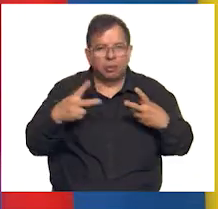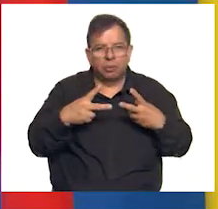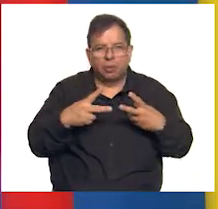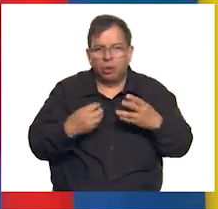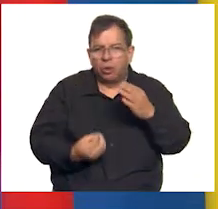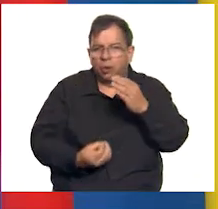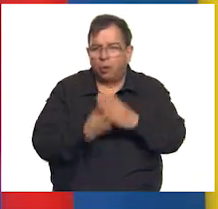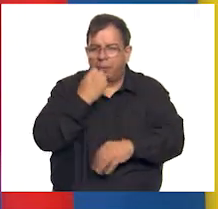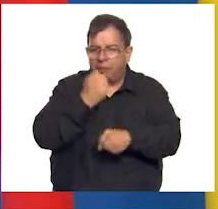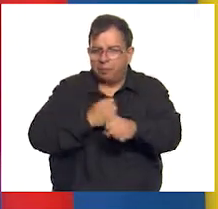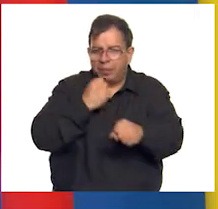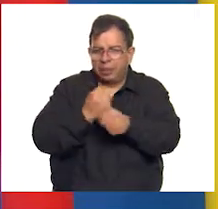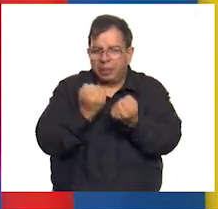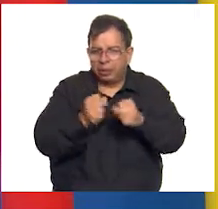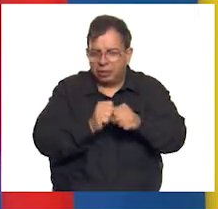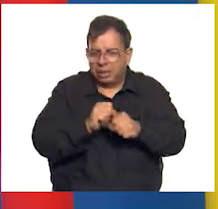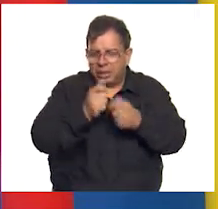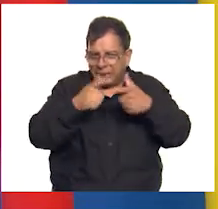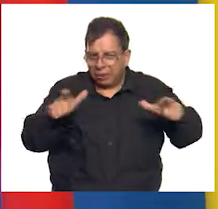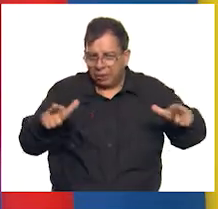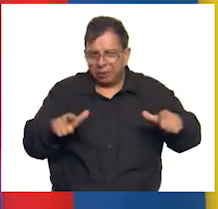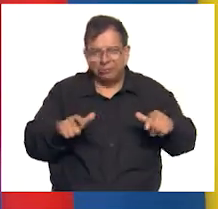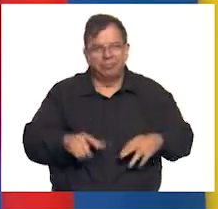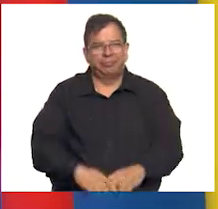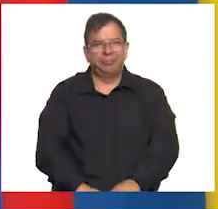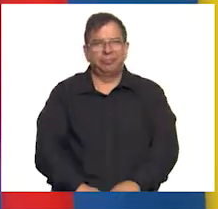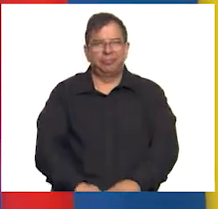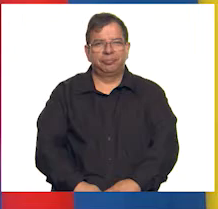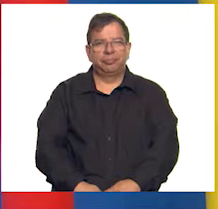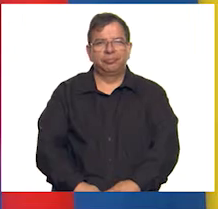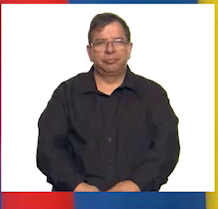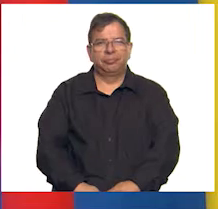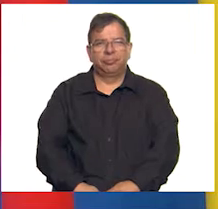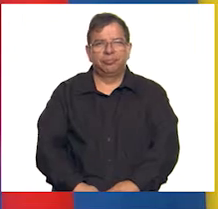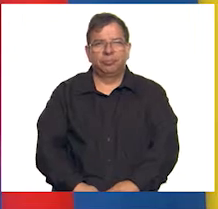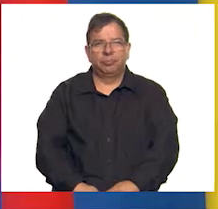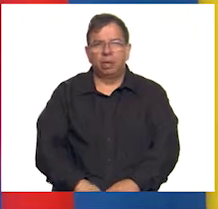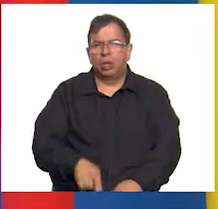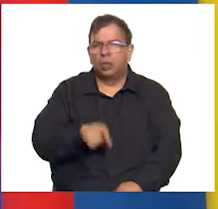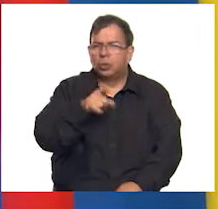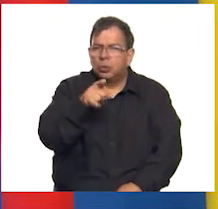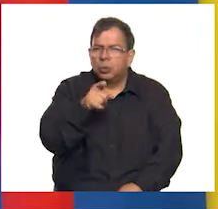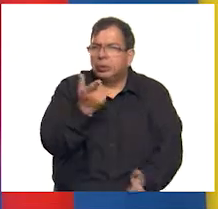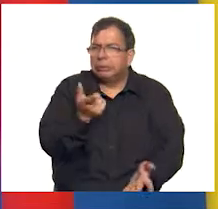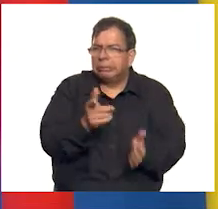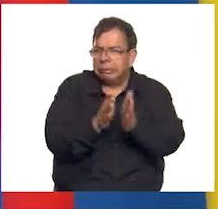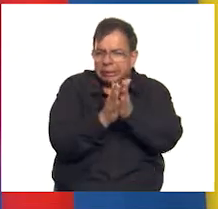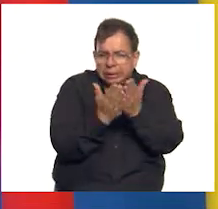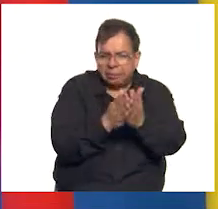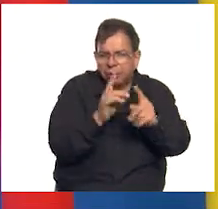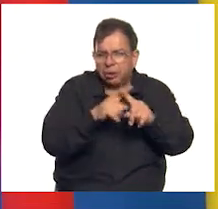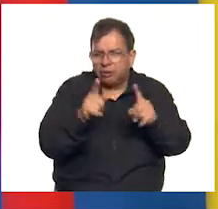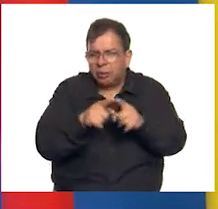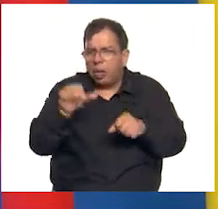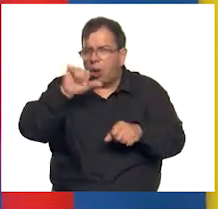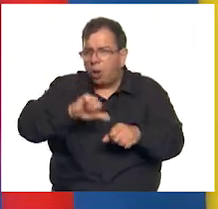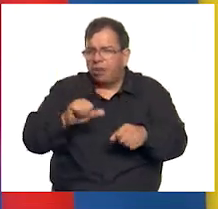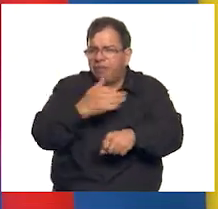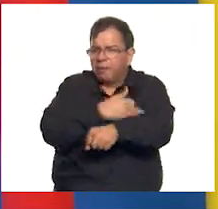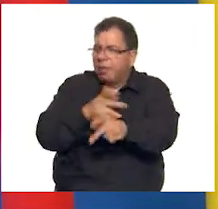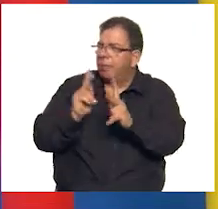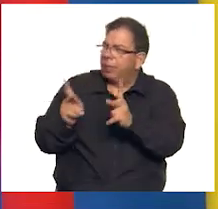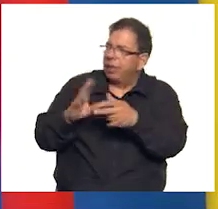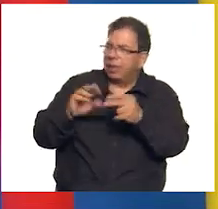nueva práctica social del lenguaje. Hasta luego. Si te es posible, consulta otros libros y comenta el tema de hoy con tu